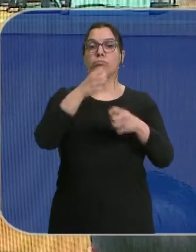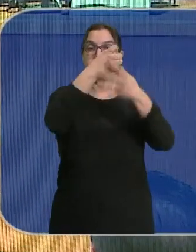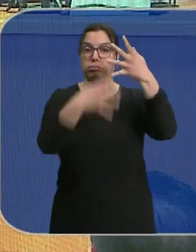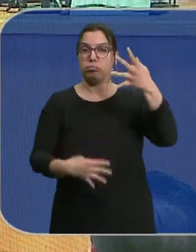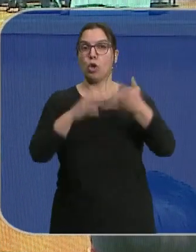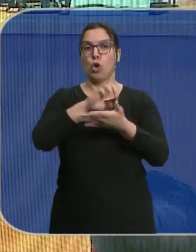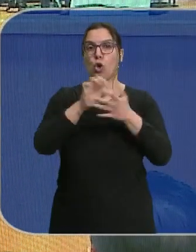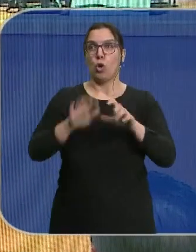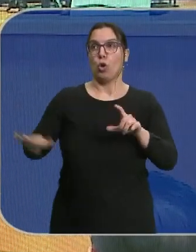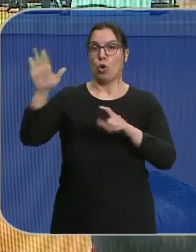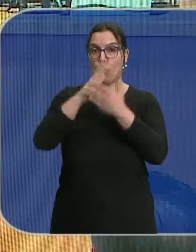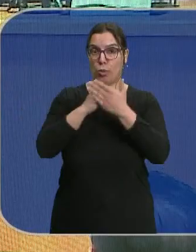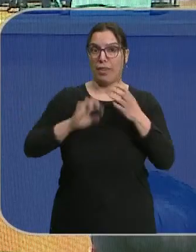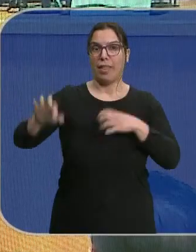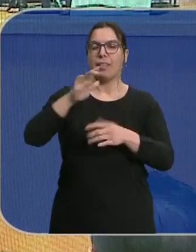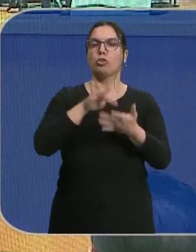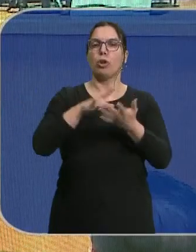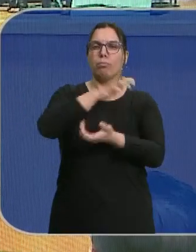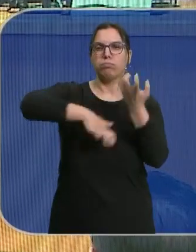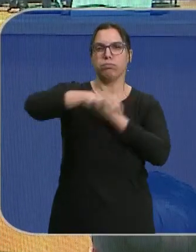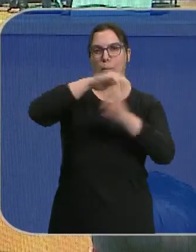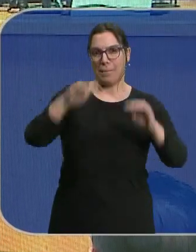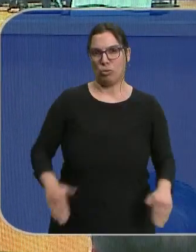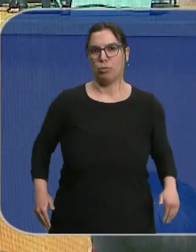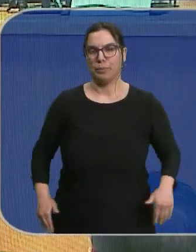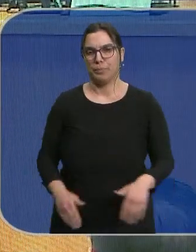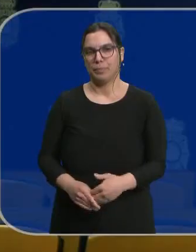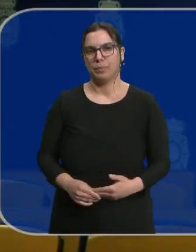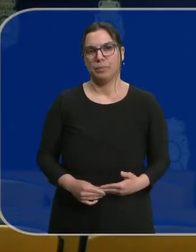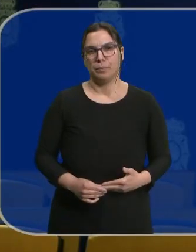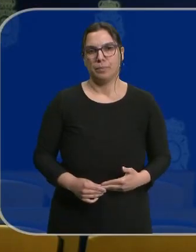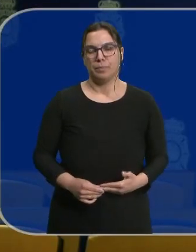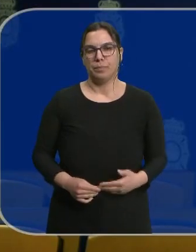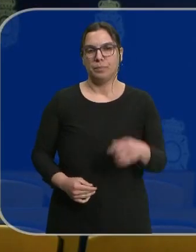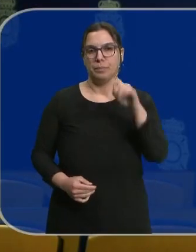comunidades autónomas en las que se producen menos agresiones. Sergio García.